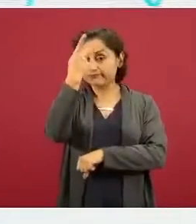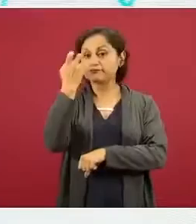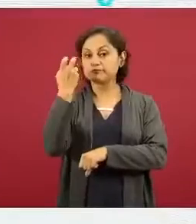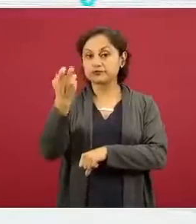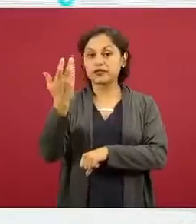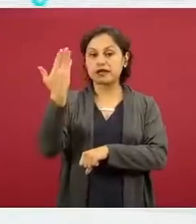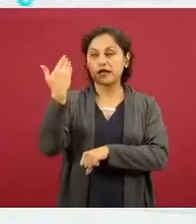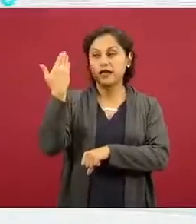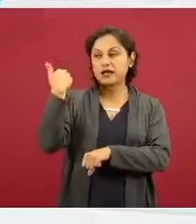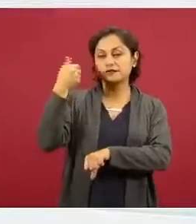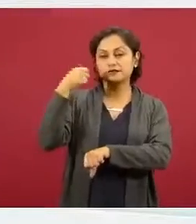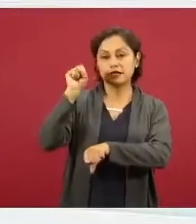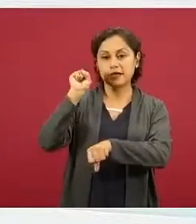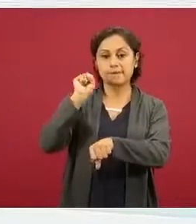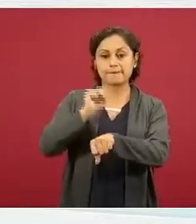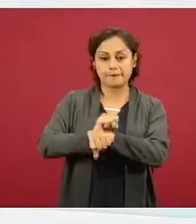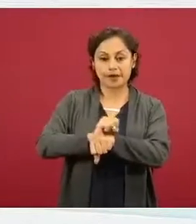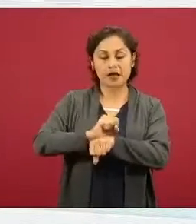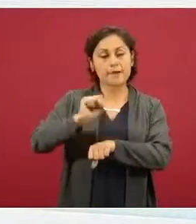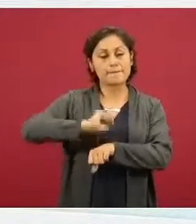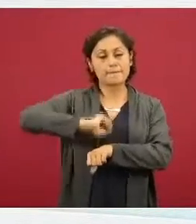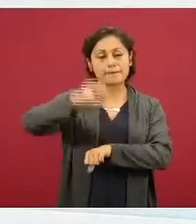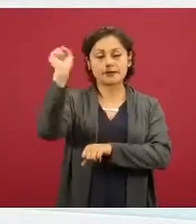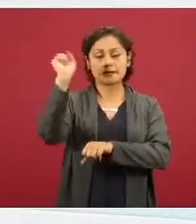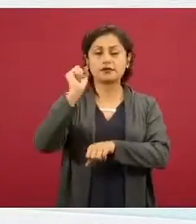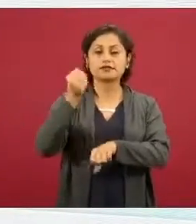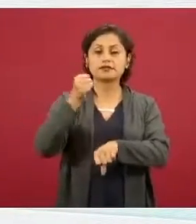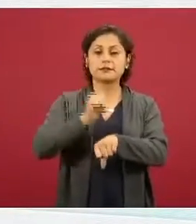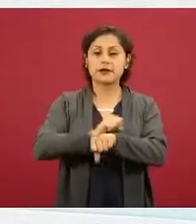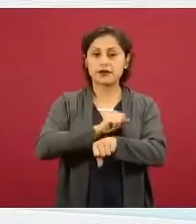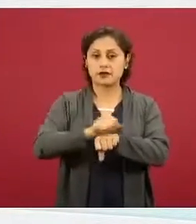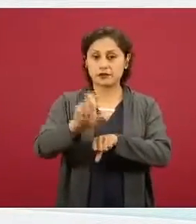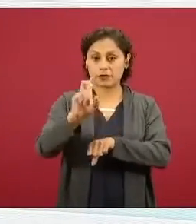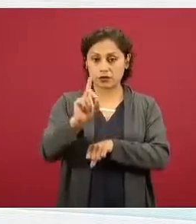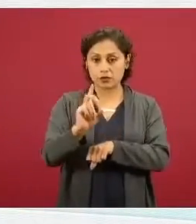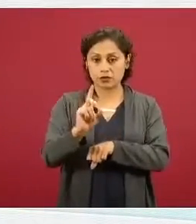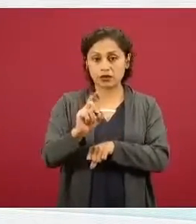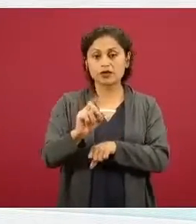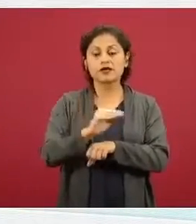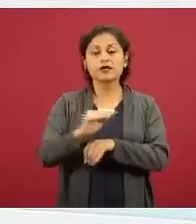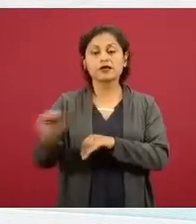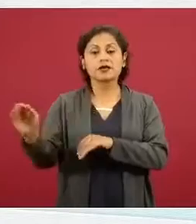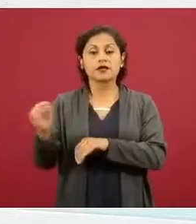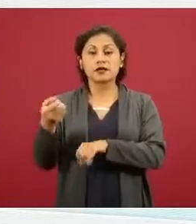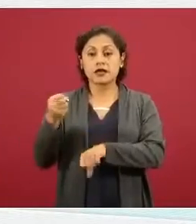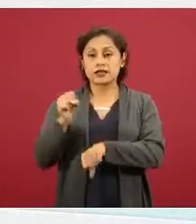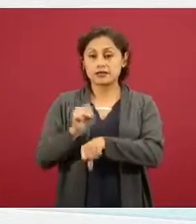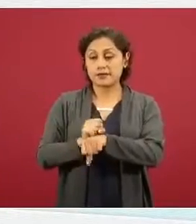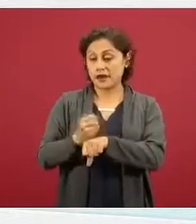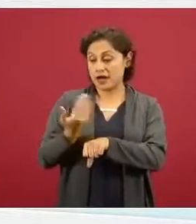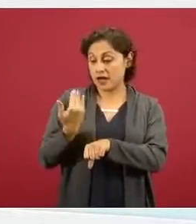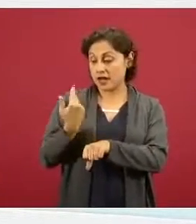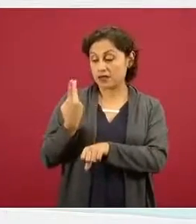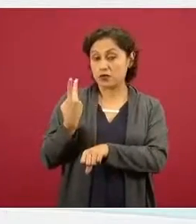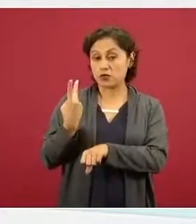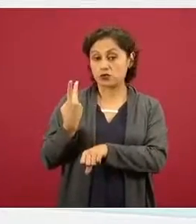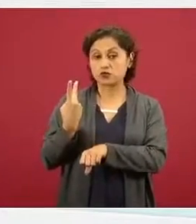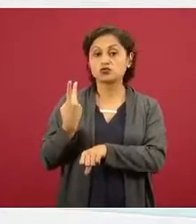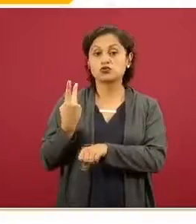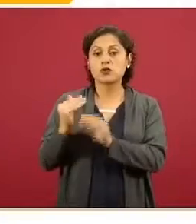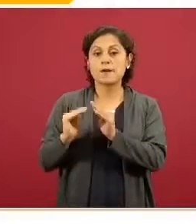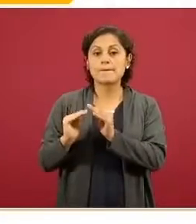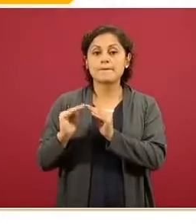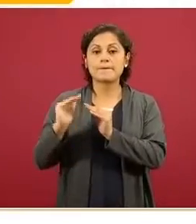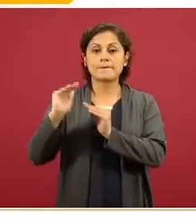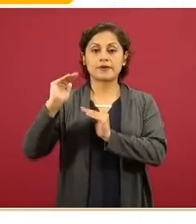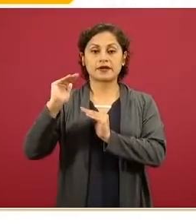varias semanas, después de su pico máximo en la semana 30, en la última semana, 2 semanas, lleva 2 semanas de ascenso, en la